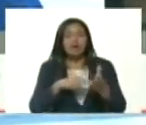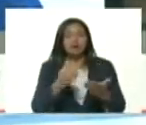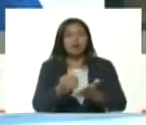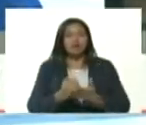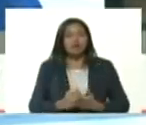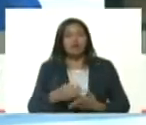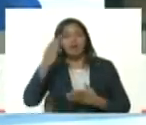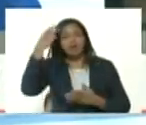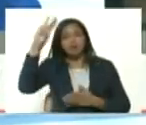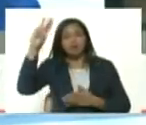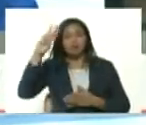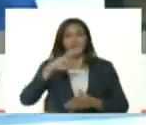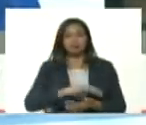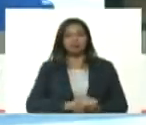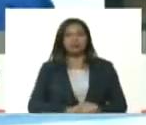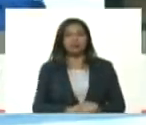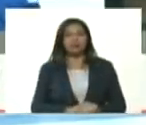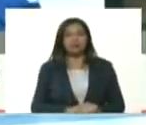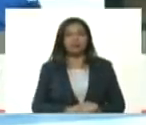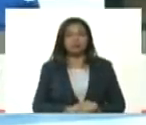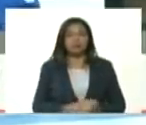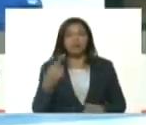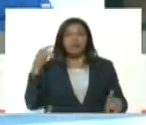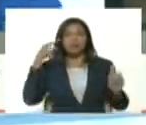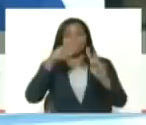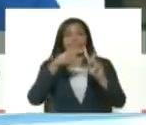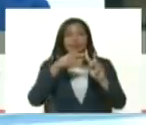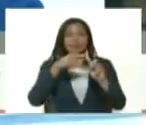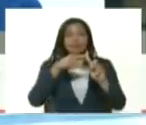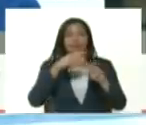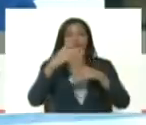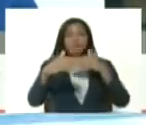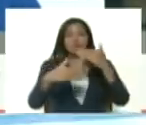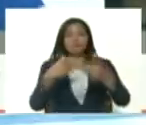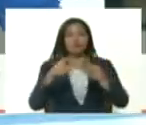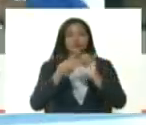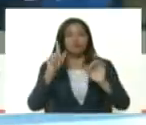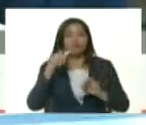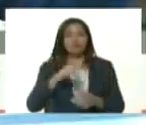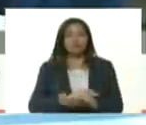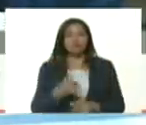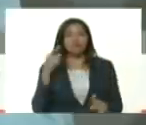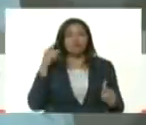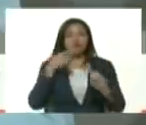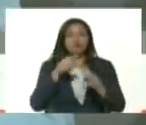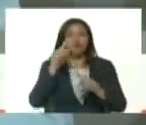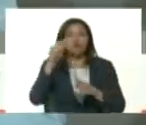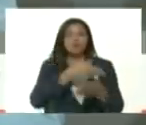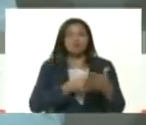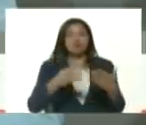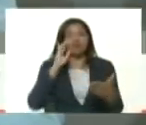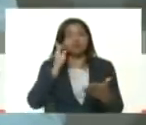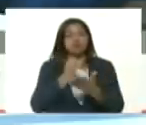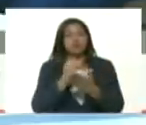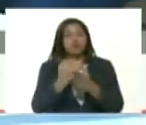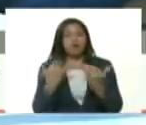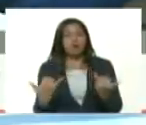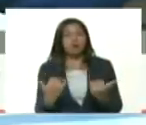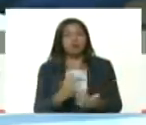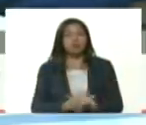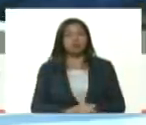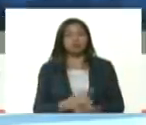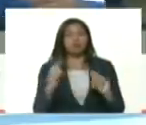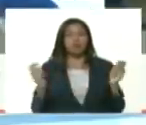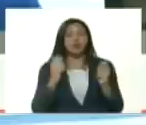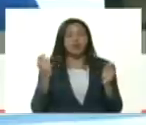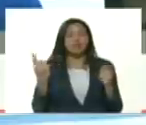de Cuba. Esa es la meta de mediano plazo. Tenemos que llegar a 1.000.000 de pruebas ahora, en esta jornada,